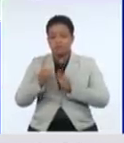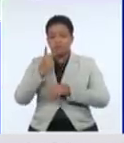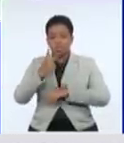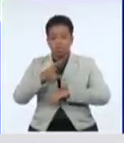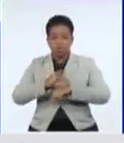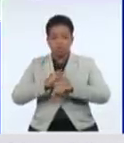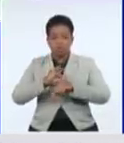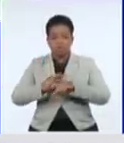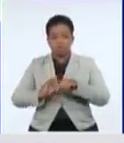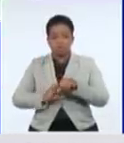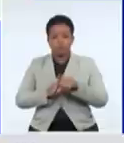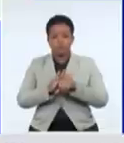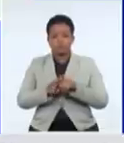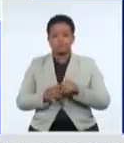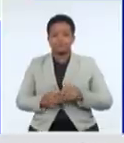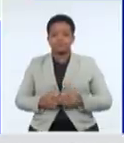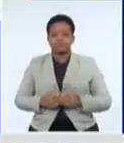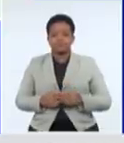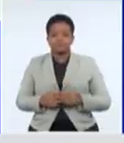de COVID-19.